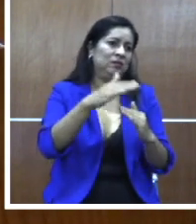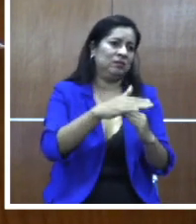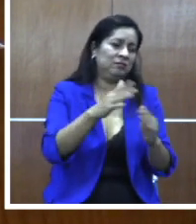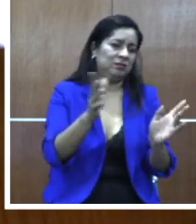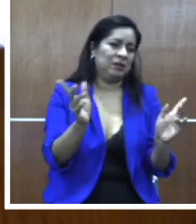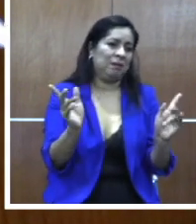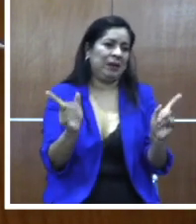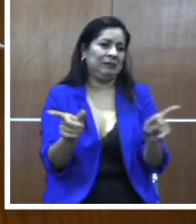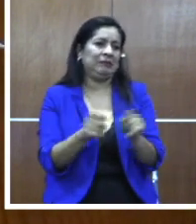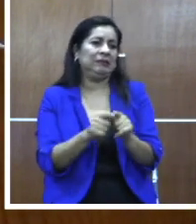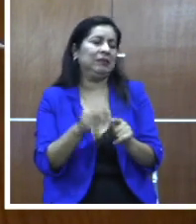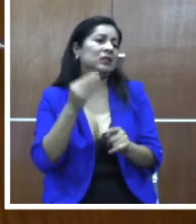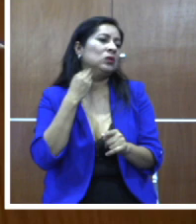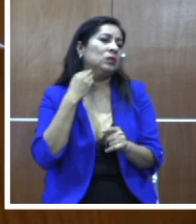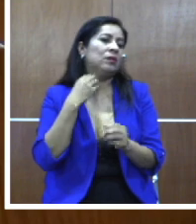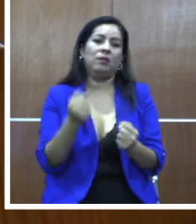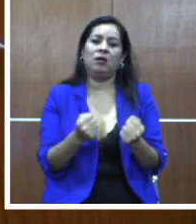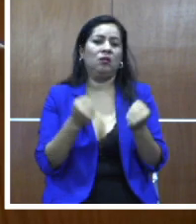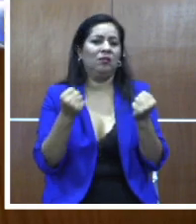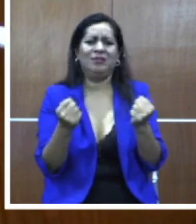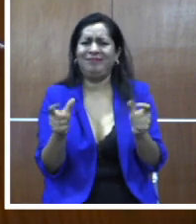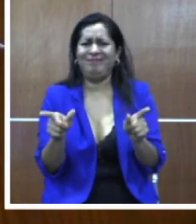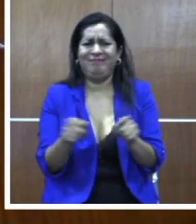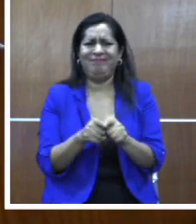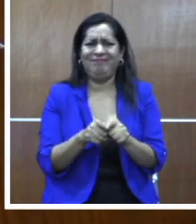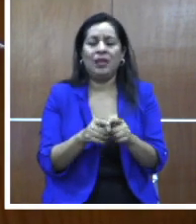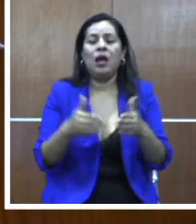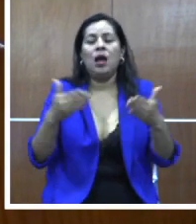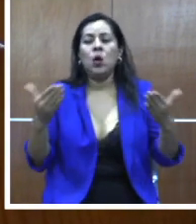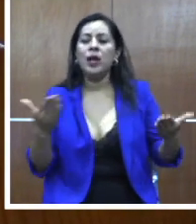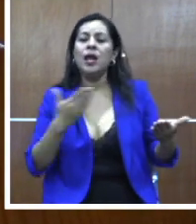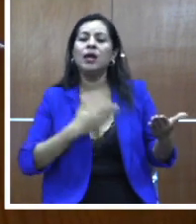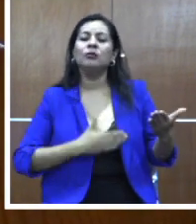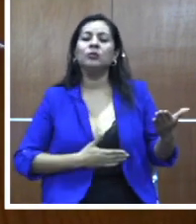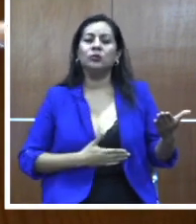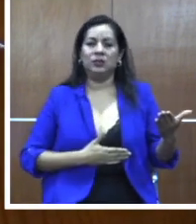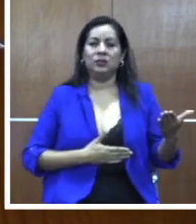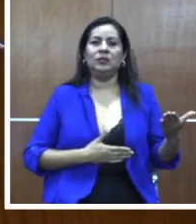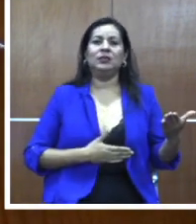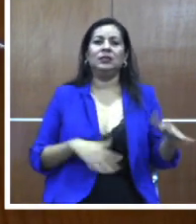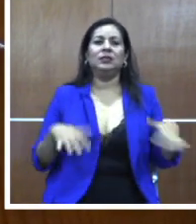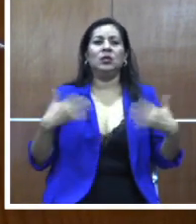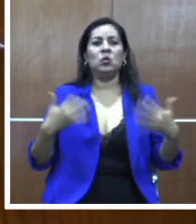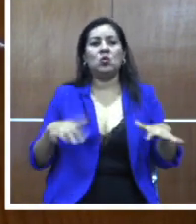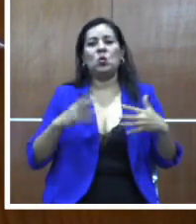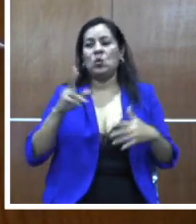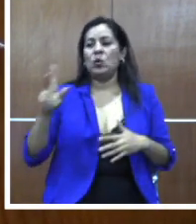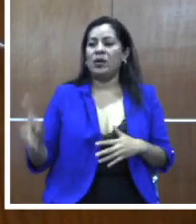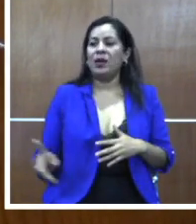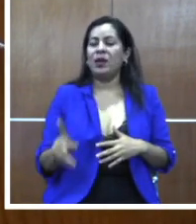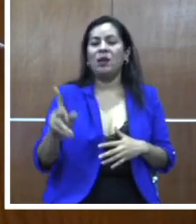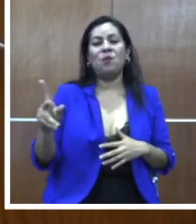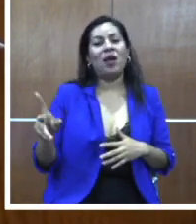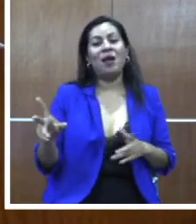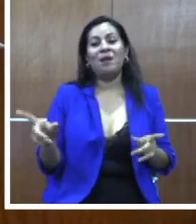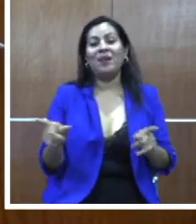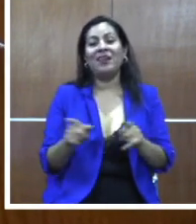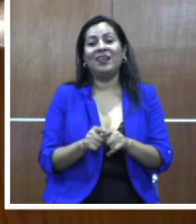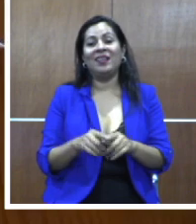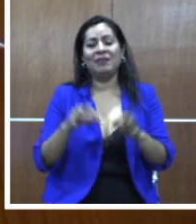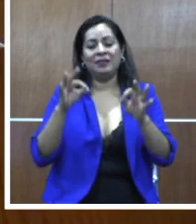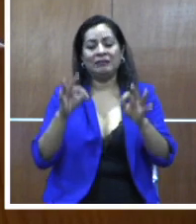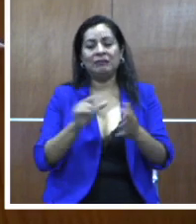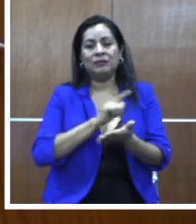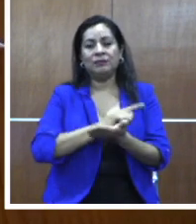un abogado de los poderosos. Hoy la justicia se viste del pueblo, se viste de